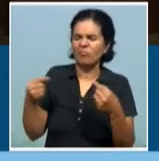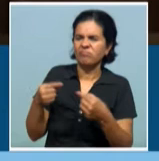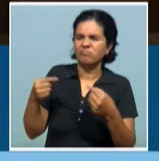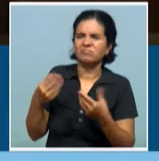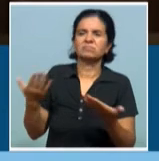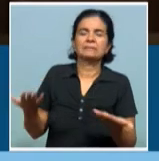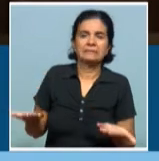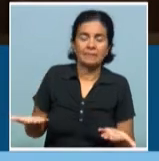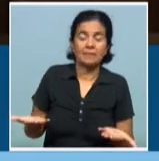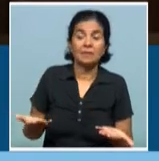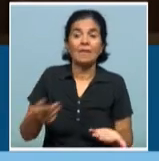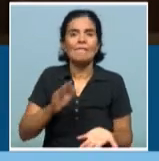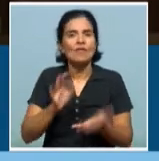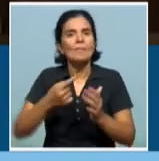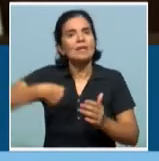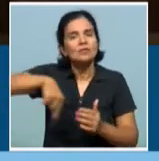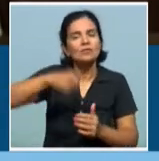que tenemos que